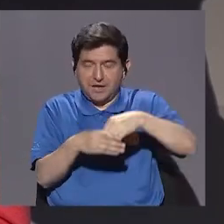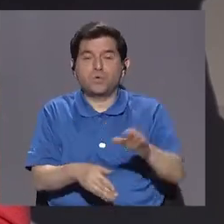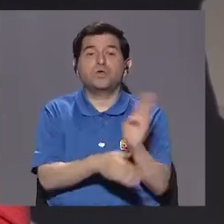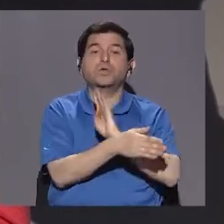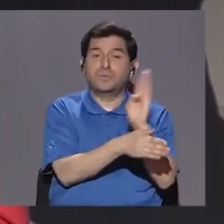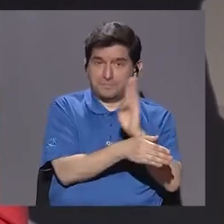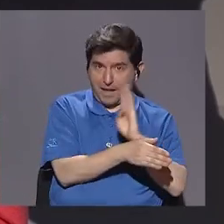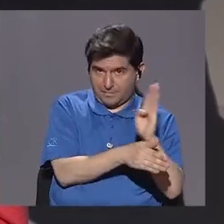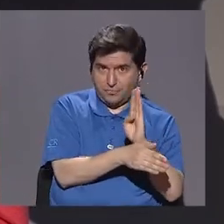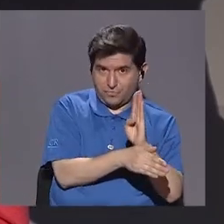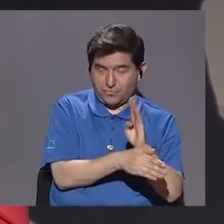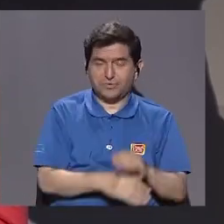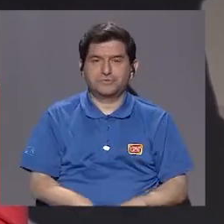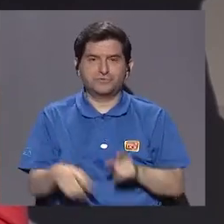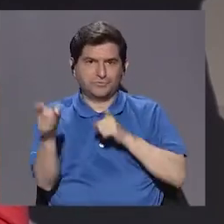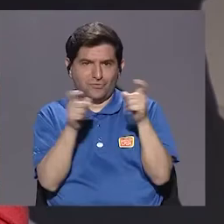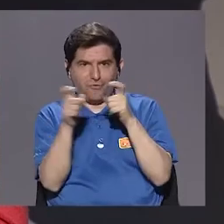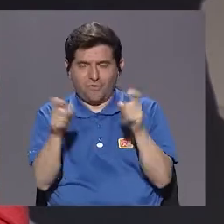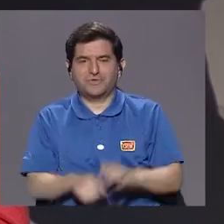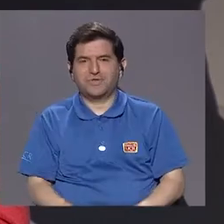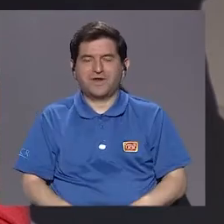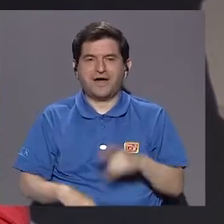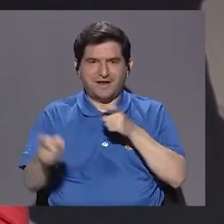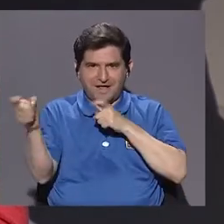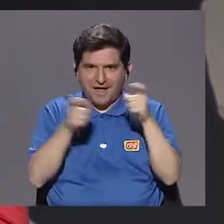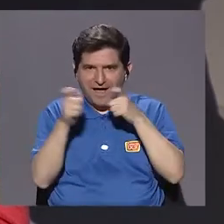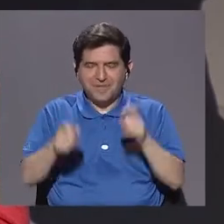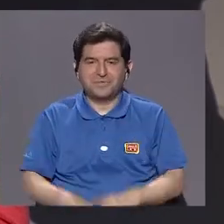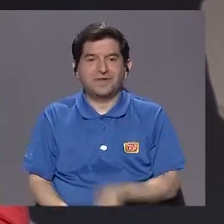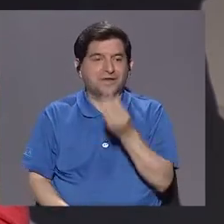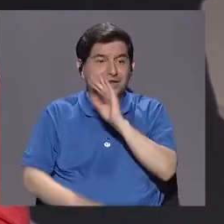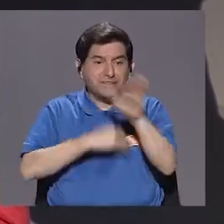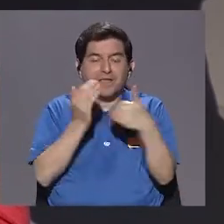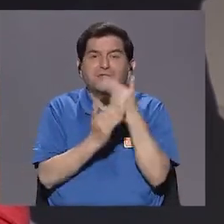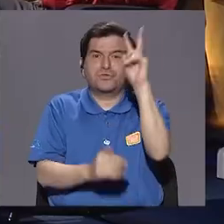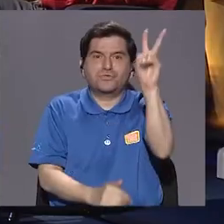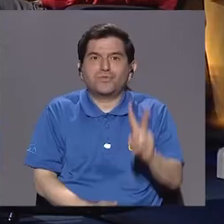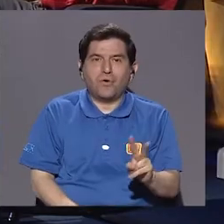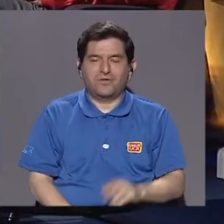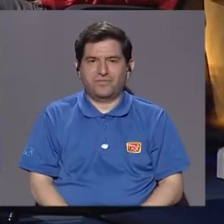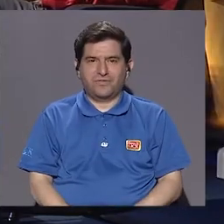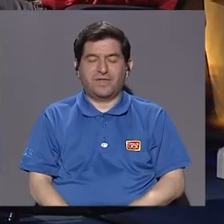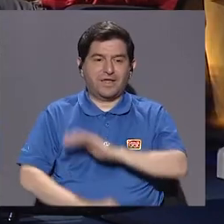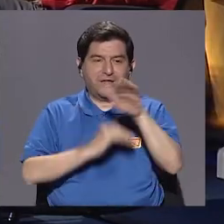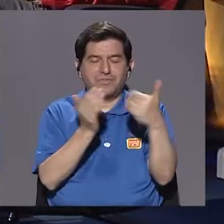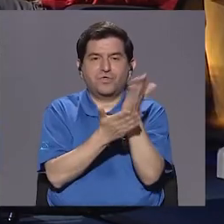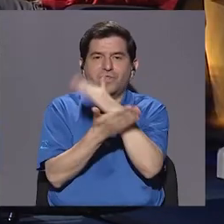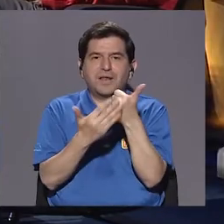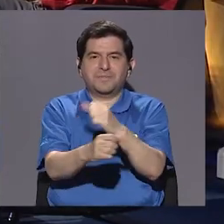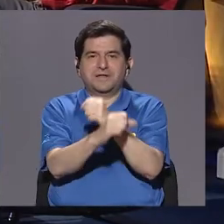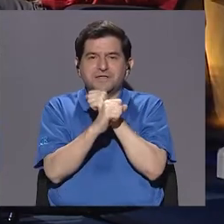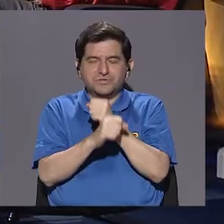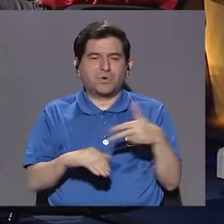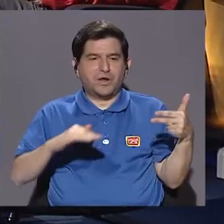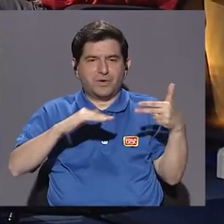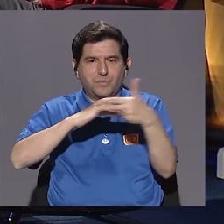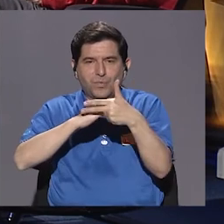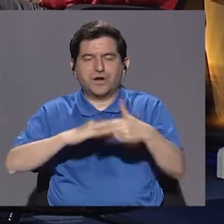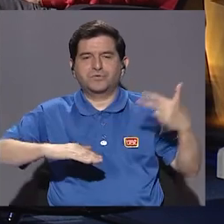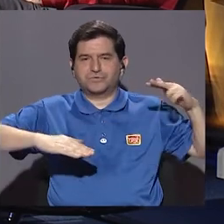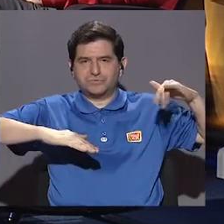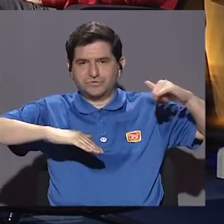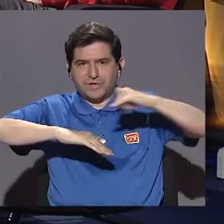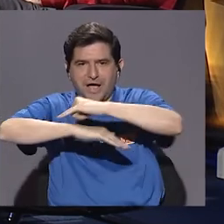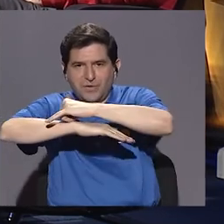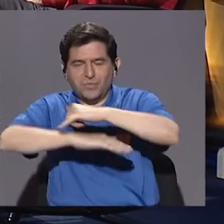bancos son los que controlan la administración de la comida en toda venezuela obviamente toda la parte de seguridad puertos aeropuertos todo eso